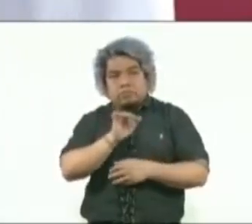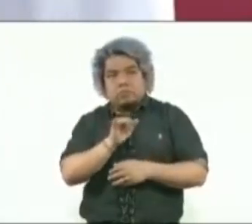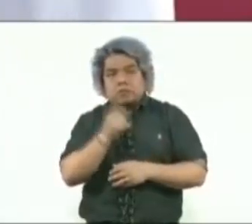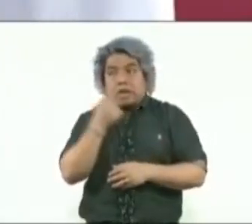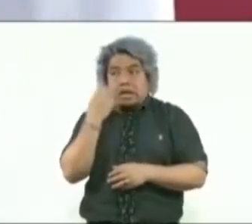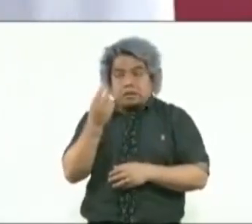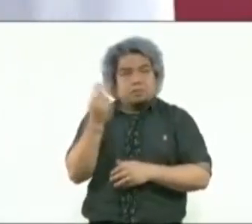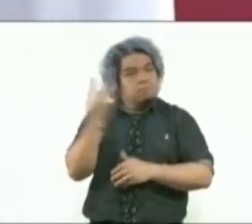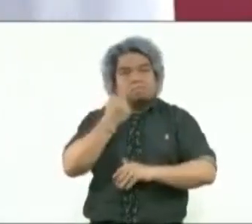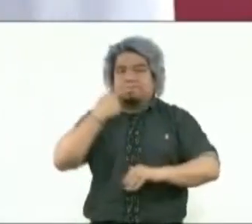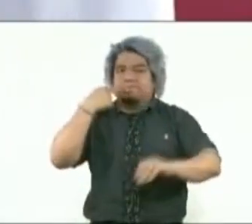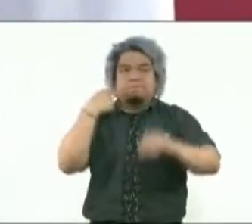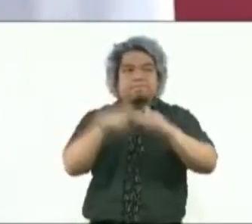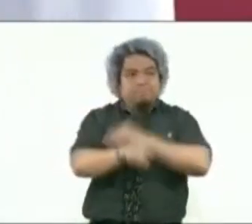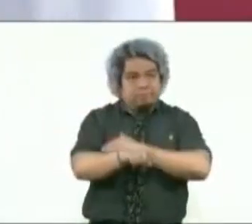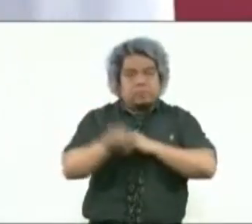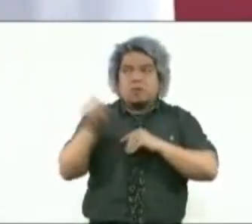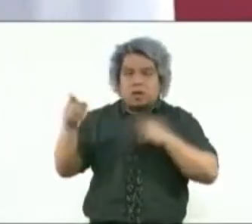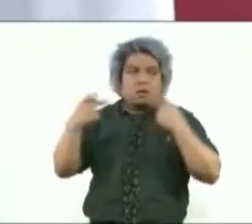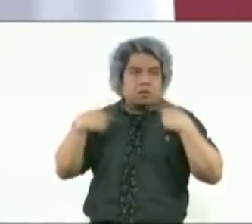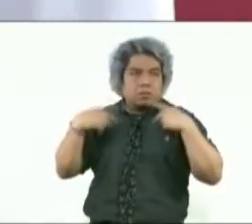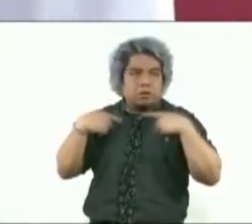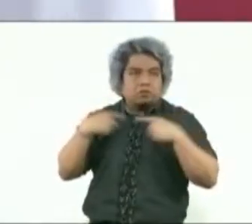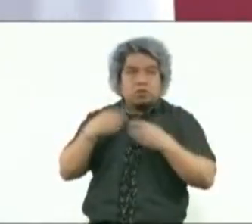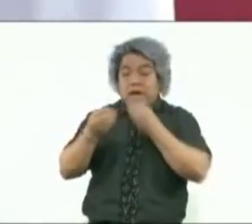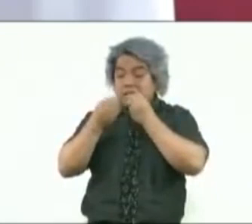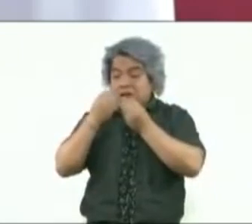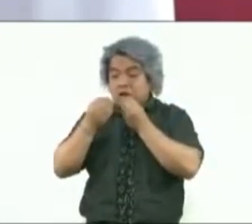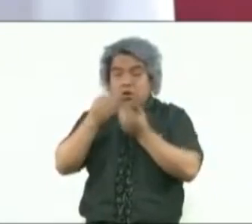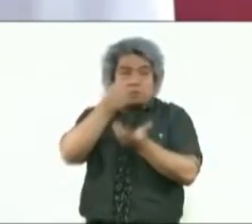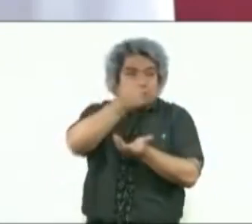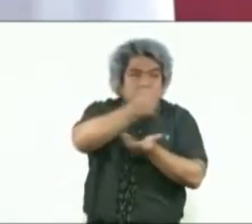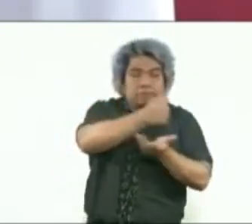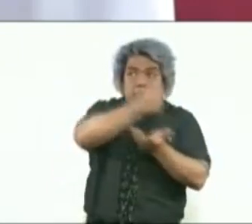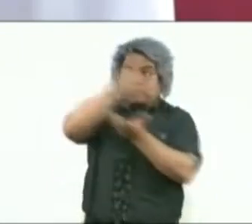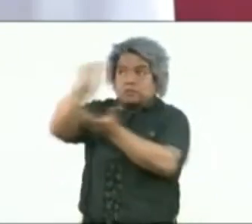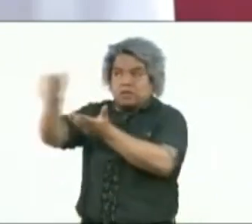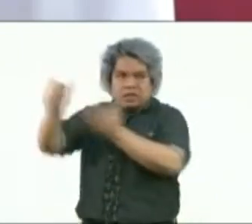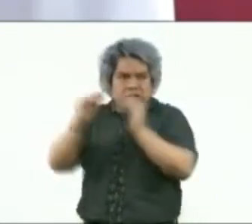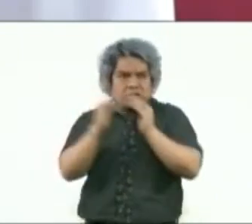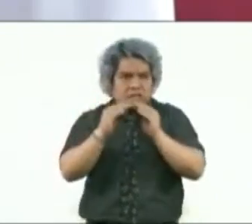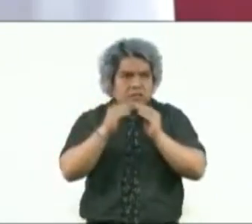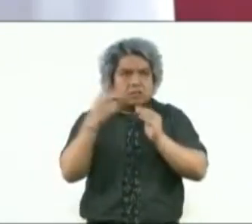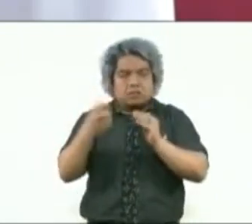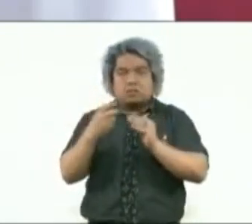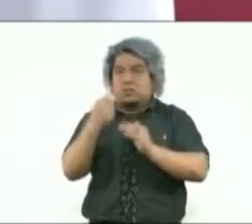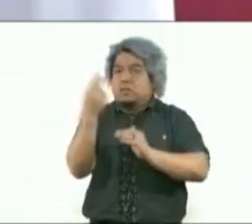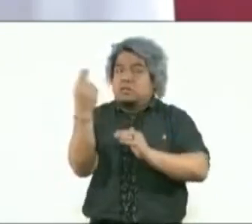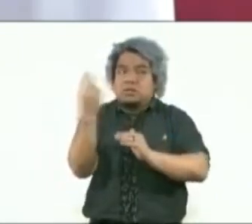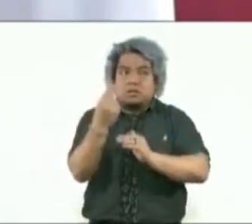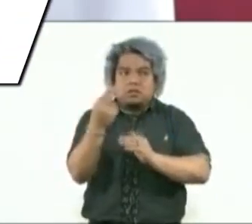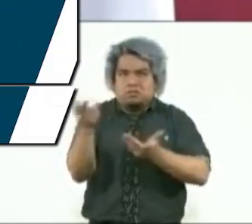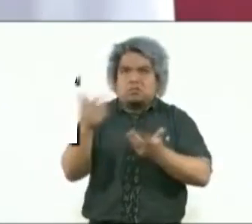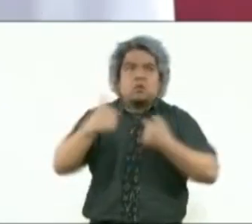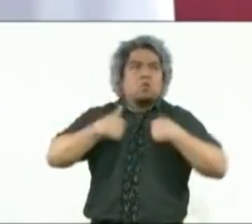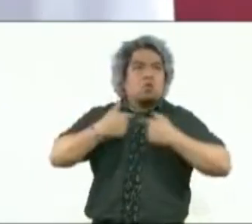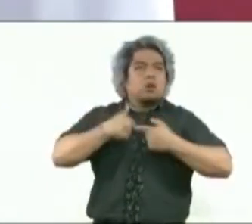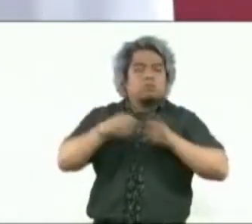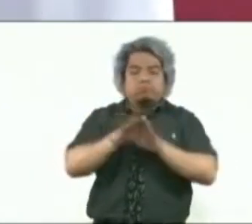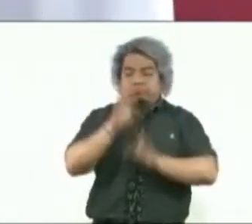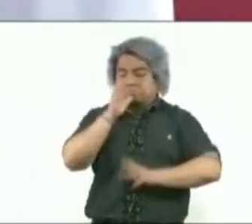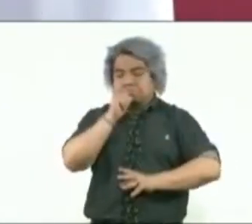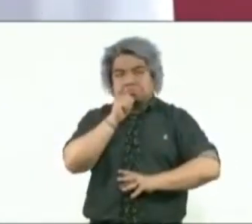nos lo denuncien los repartidores porque no, bajo ningún motivo tiene que hacerse este cargo a los